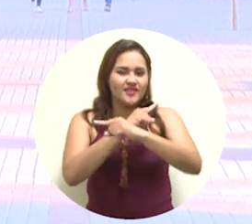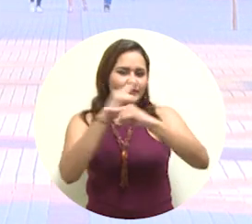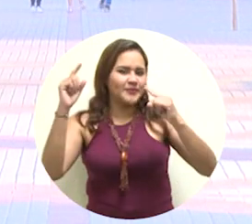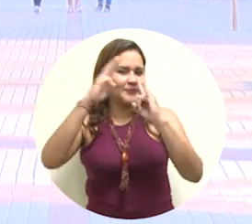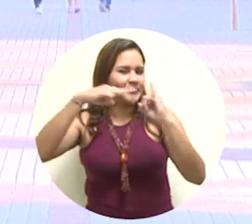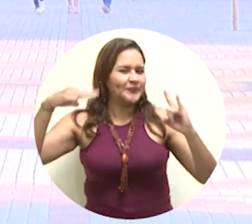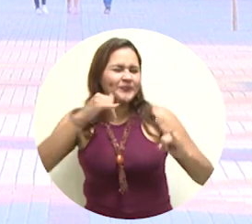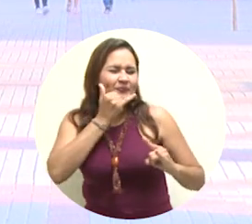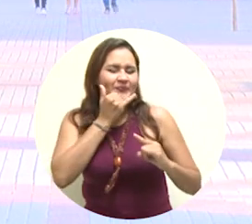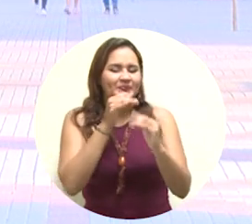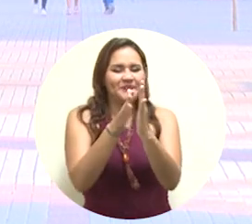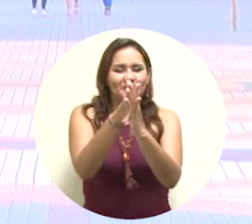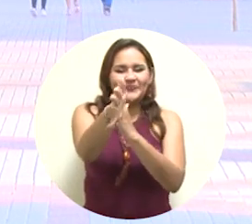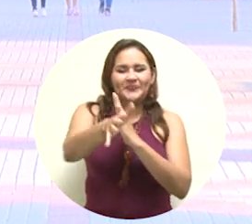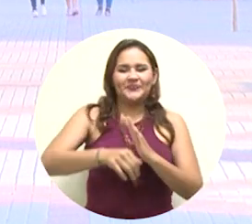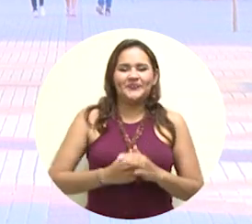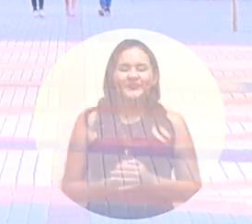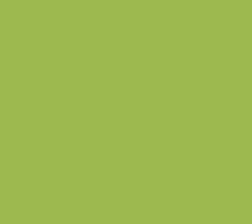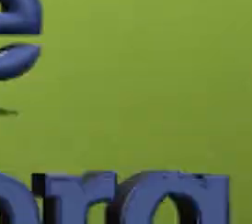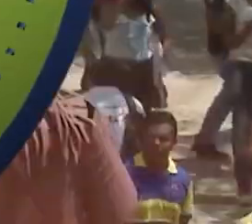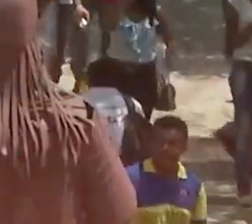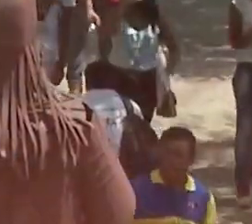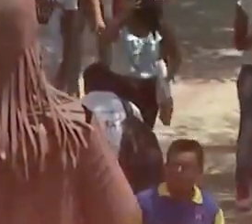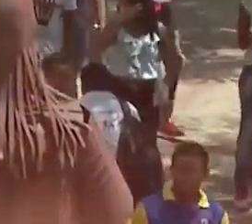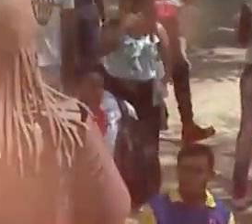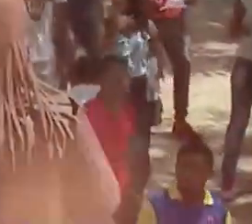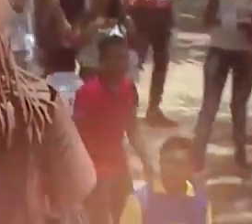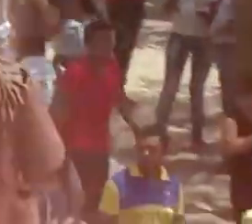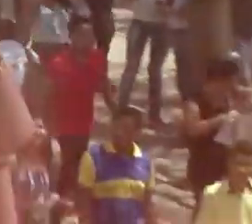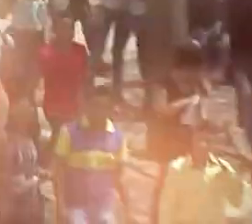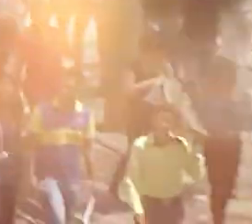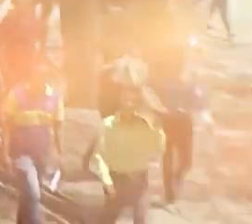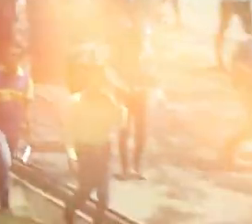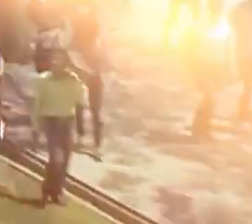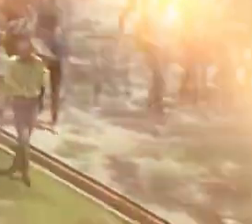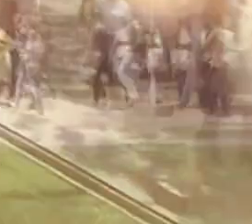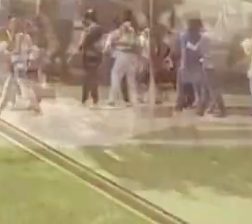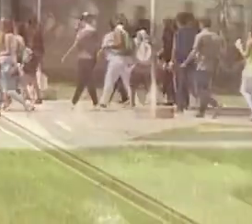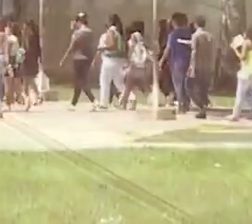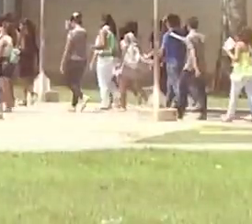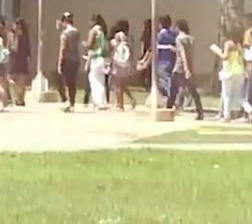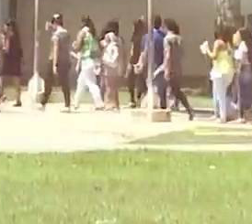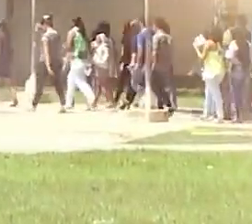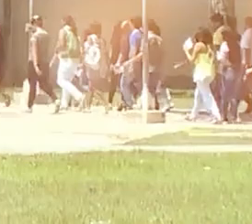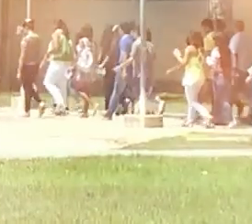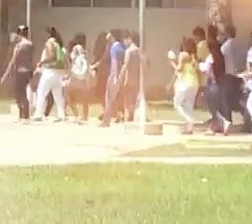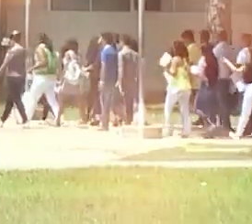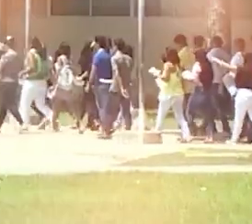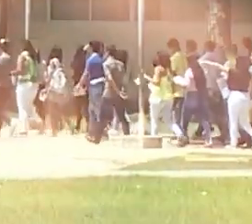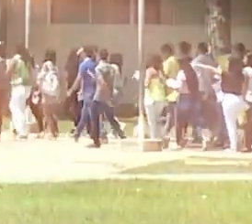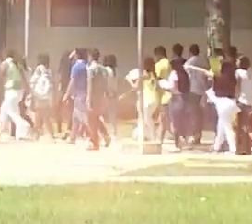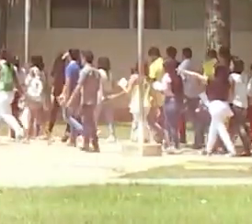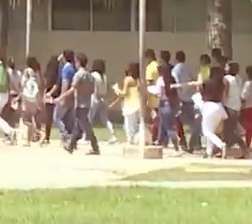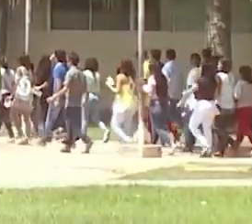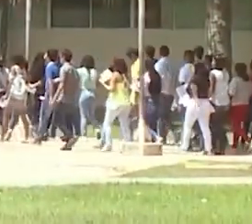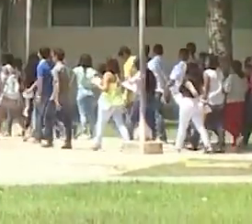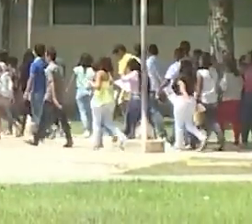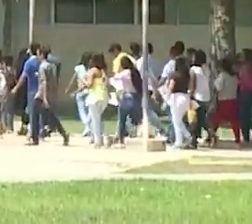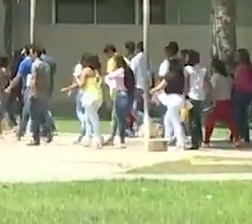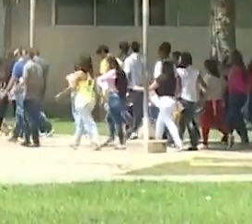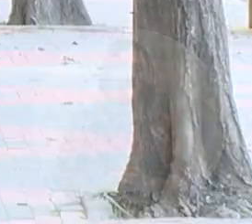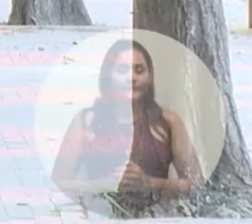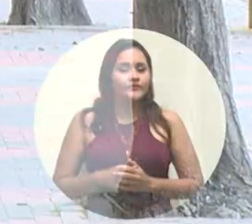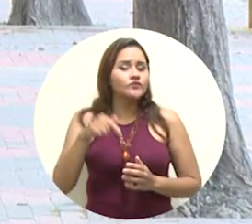Esto fue noticia en la Universidad del Magdalena. Más incluyente e innovadora. Más incluyente e